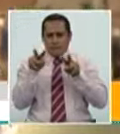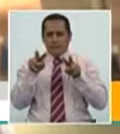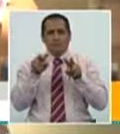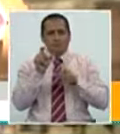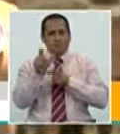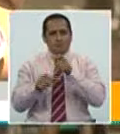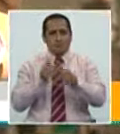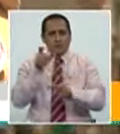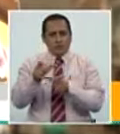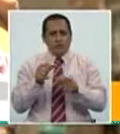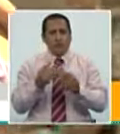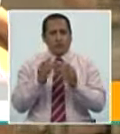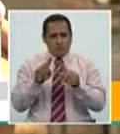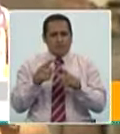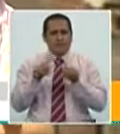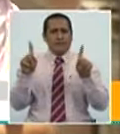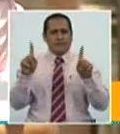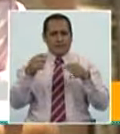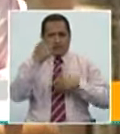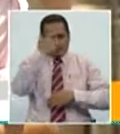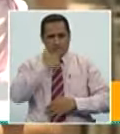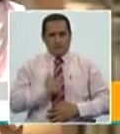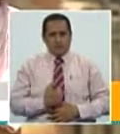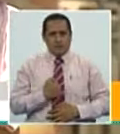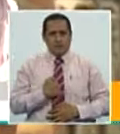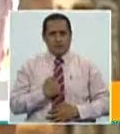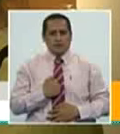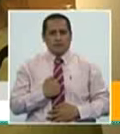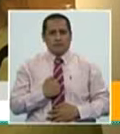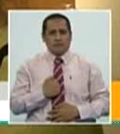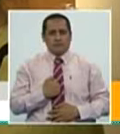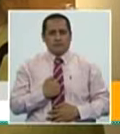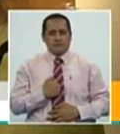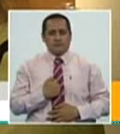observarás que existen personas un poco diferentes a ti.